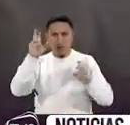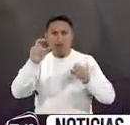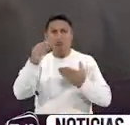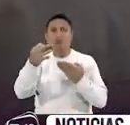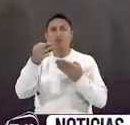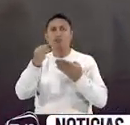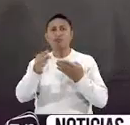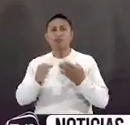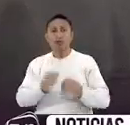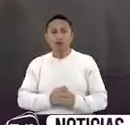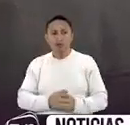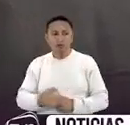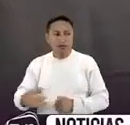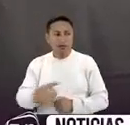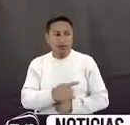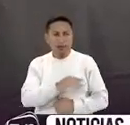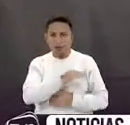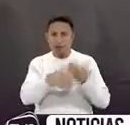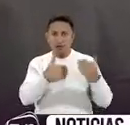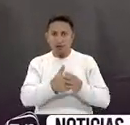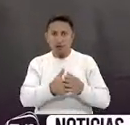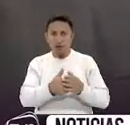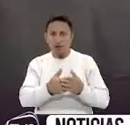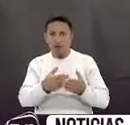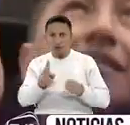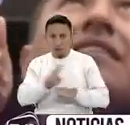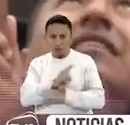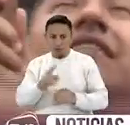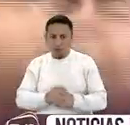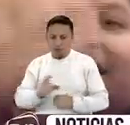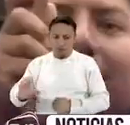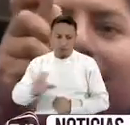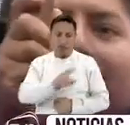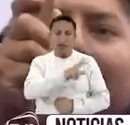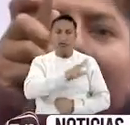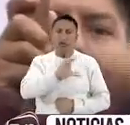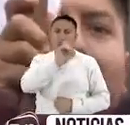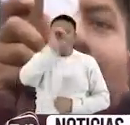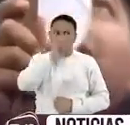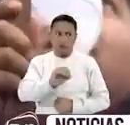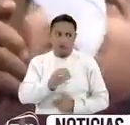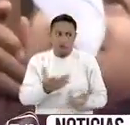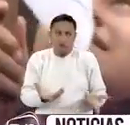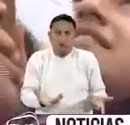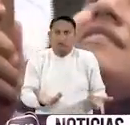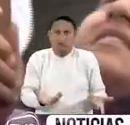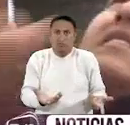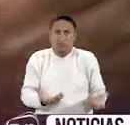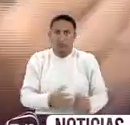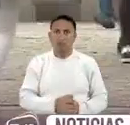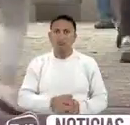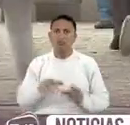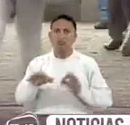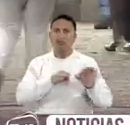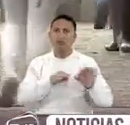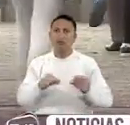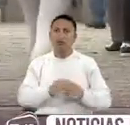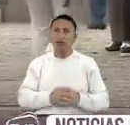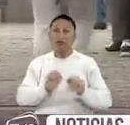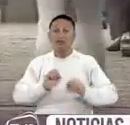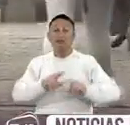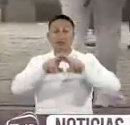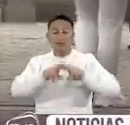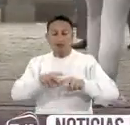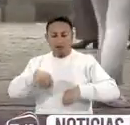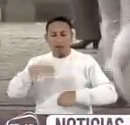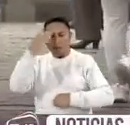presupuestario no se haya ejecutado todo lo asignado y se devolvió el 35% al Estado. Allí explica que se revisarán las